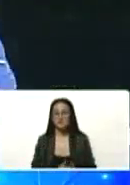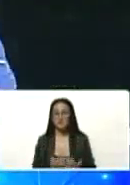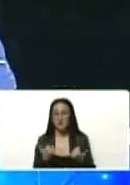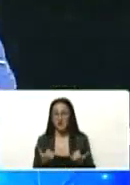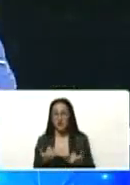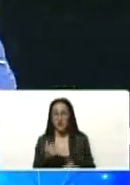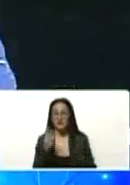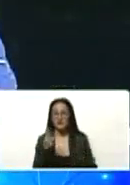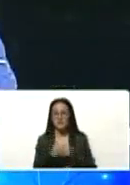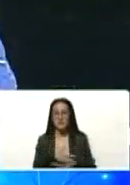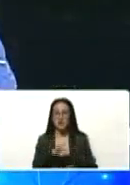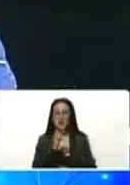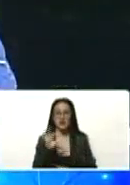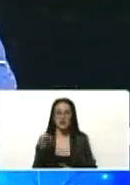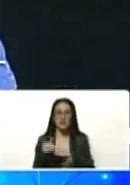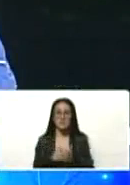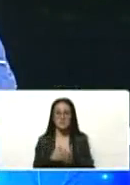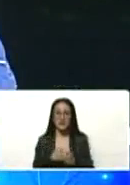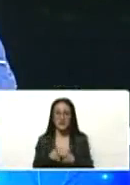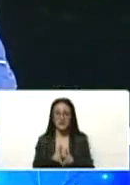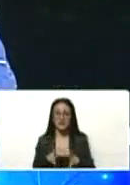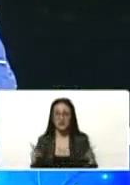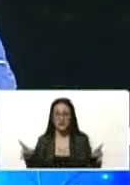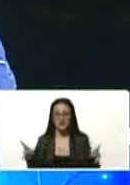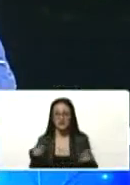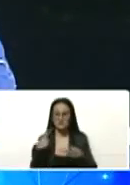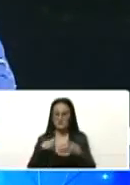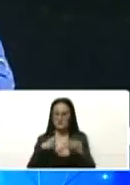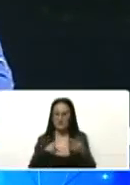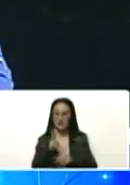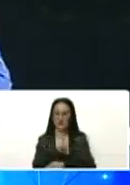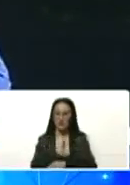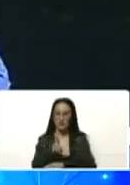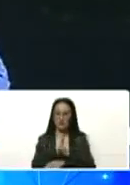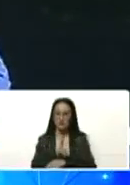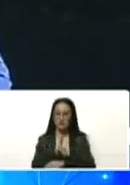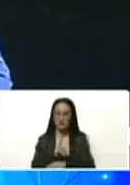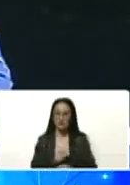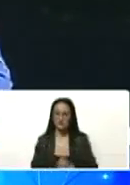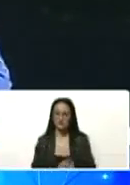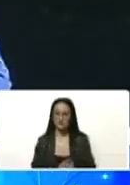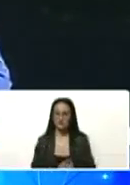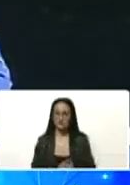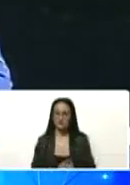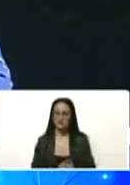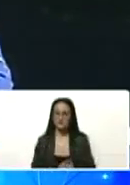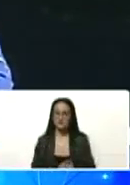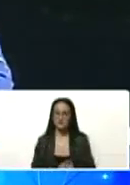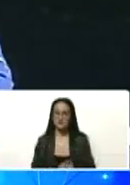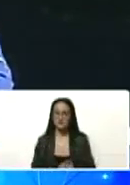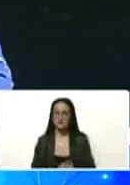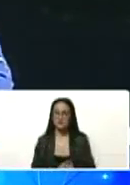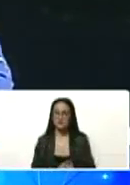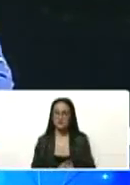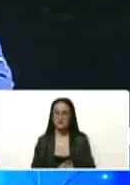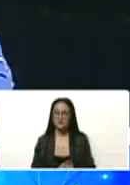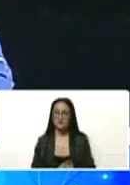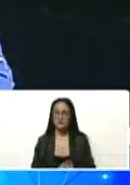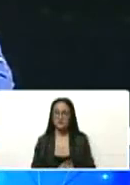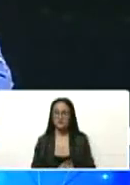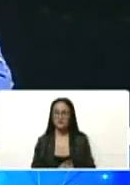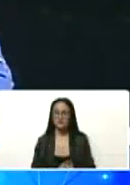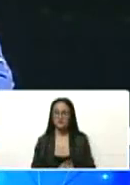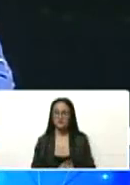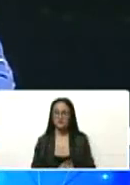tenemos 3.500.000 hectáreas en distintos usos de producción a